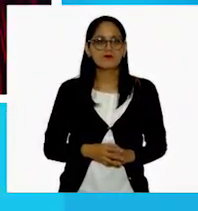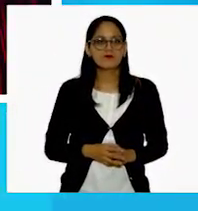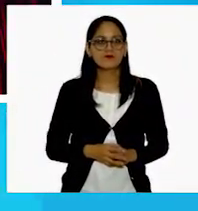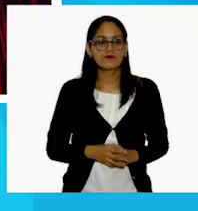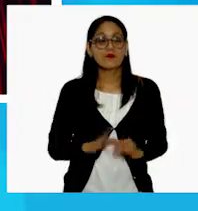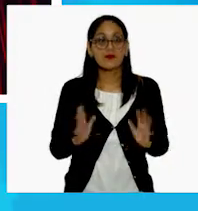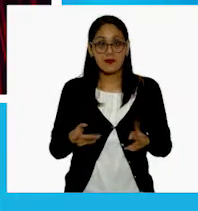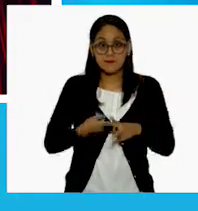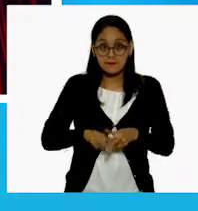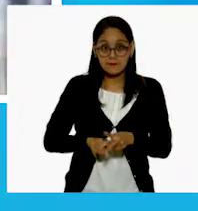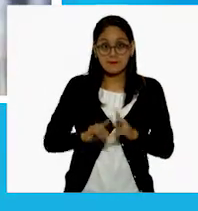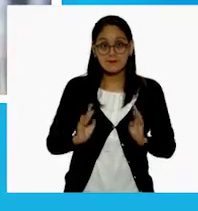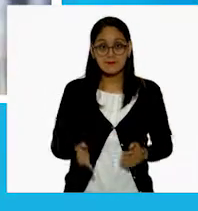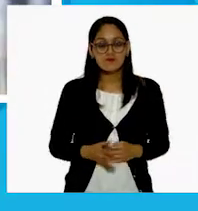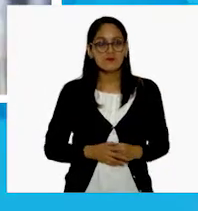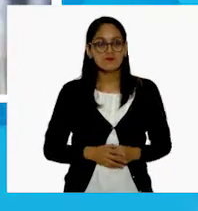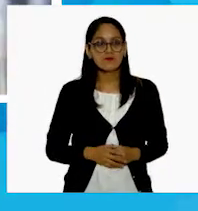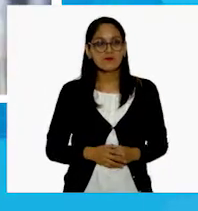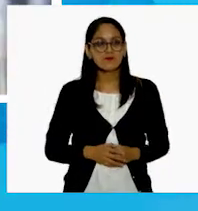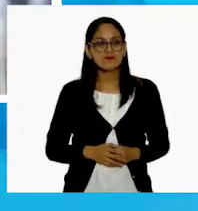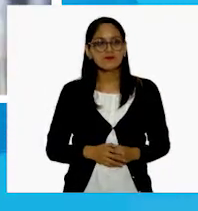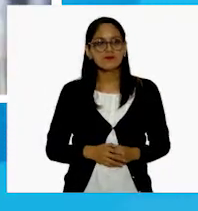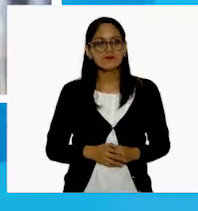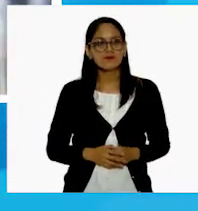Bueno, ya que empiecen.